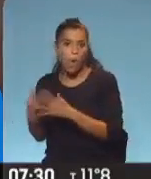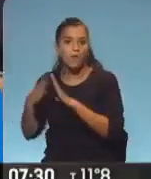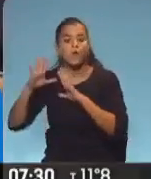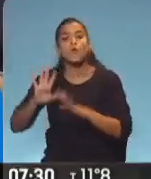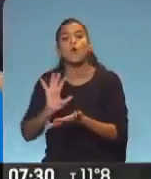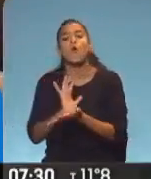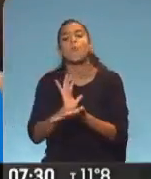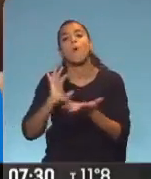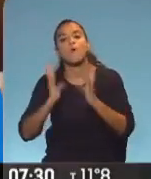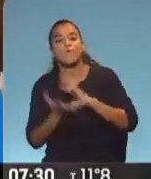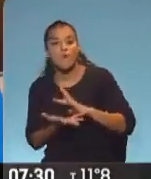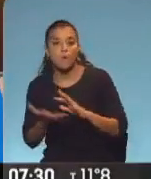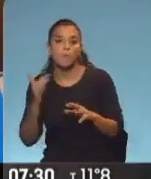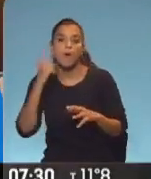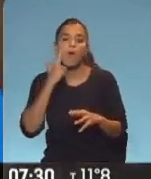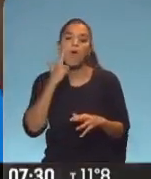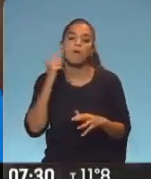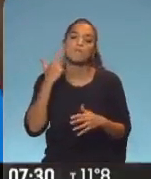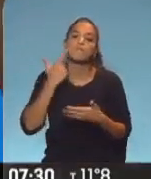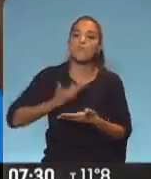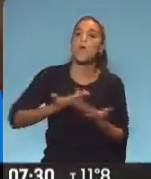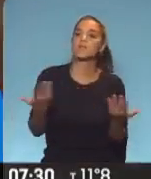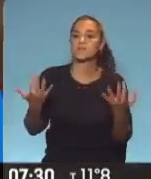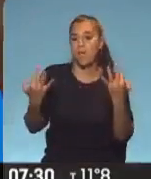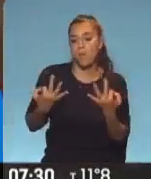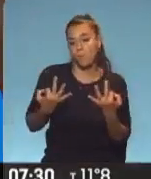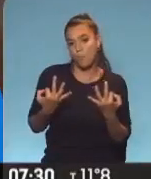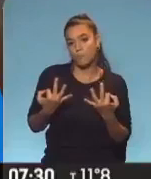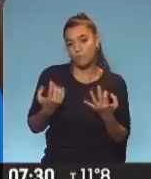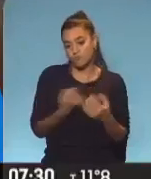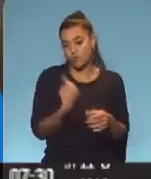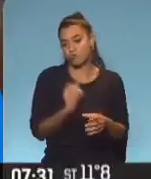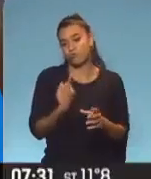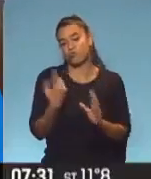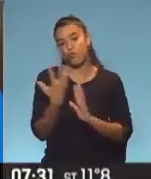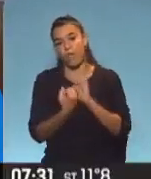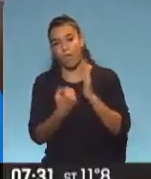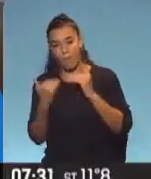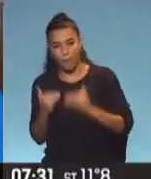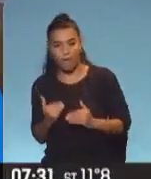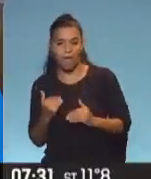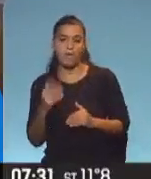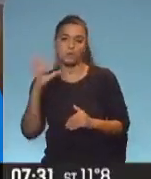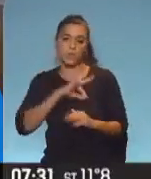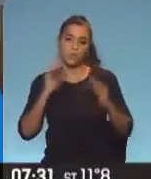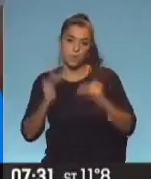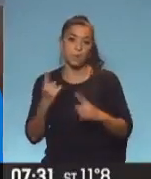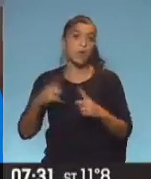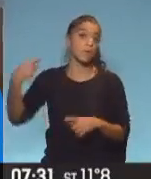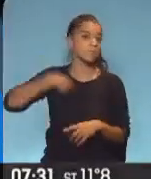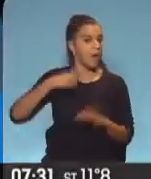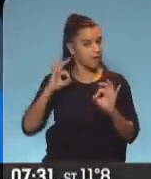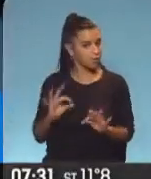parte justamente de una muestra de buena voluntad para decir: estamos haciendo esto, nos rebajamos un poco en sueldo, pero